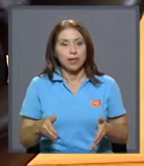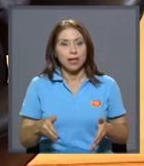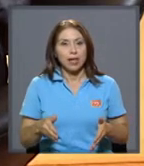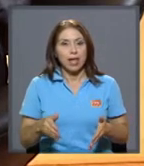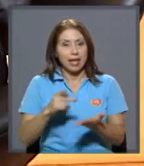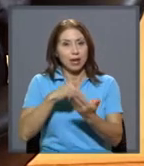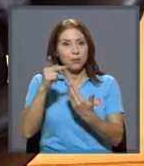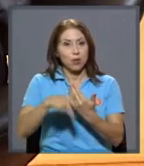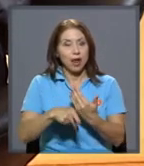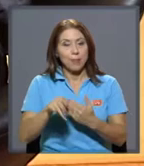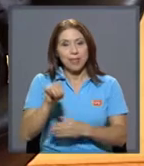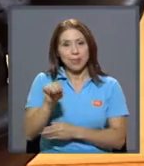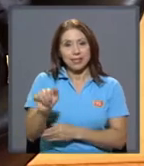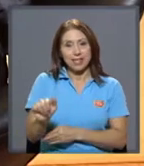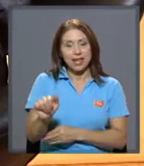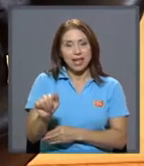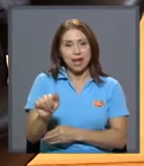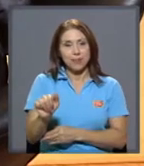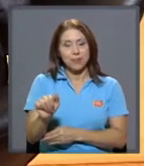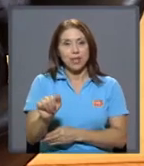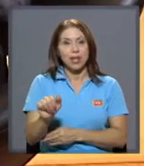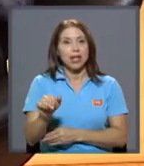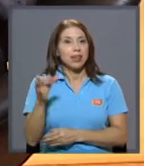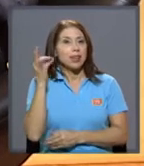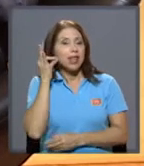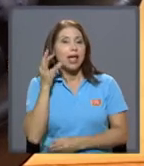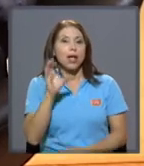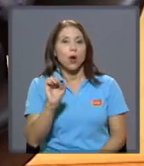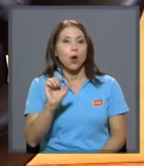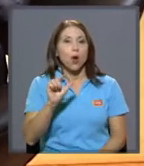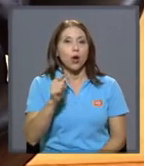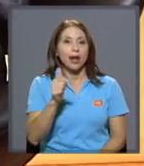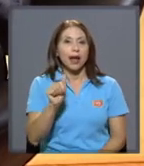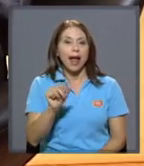en el programa de maestría de Olga Marta Araya,